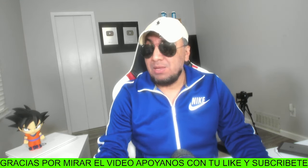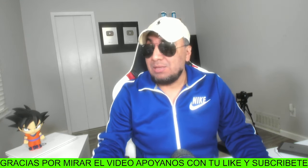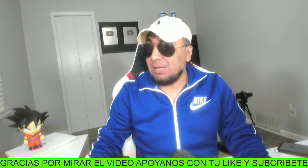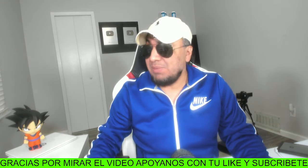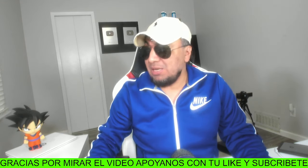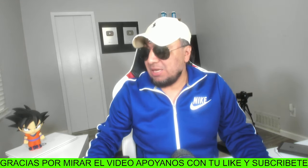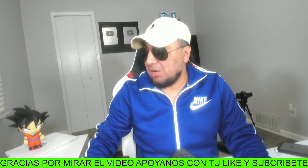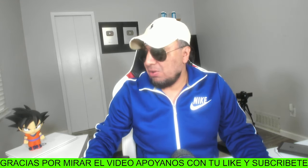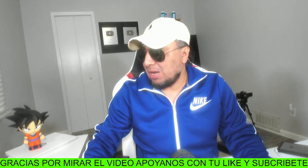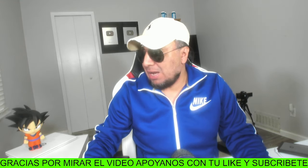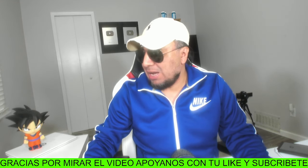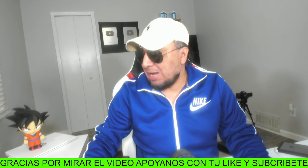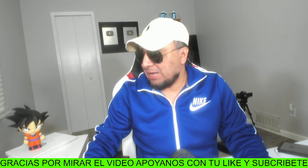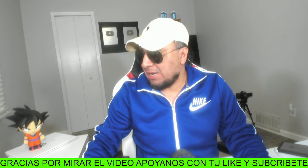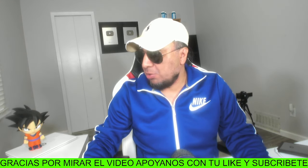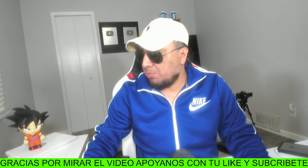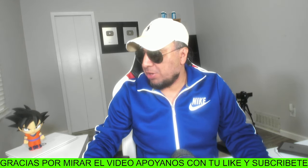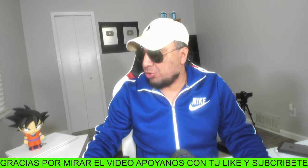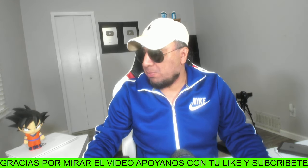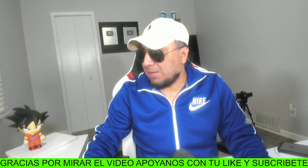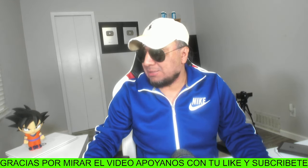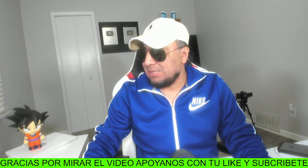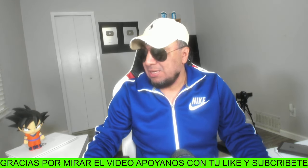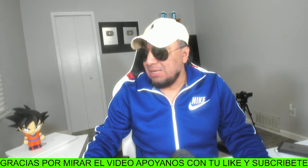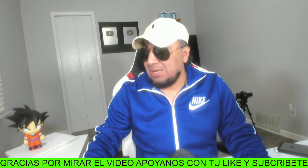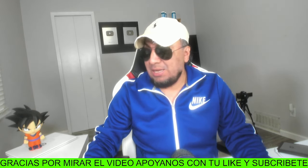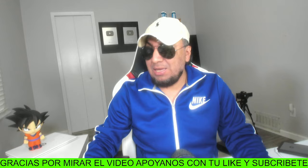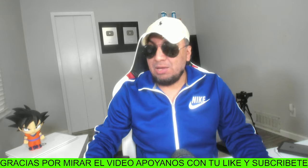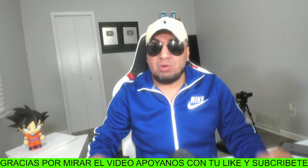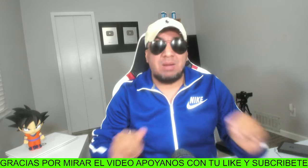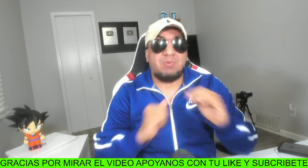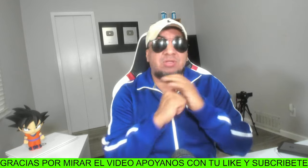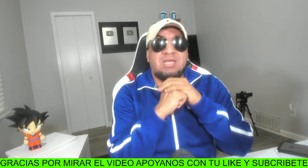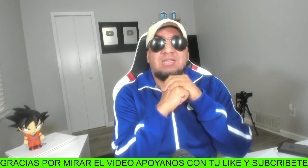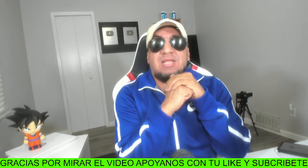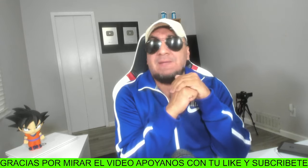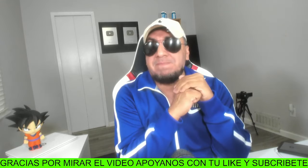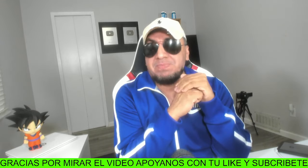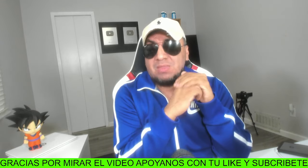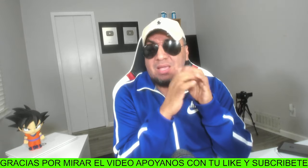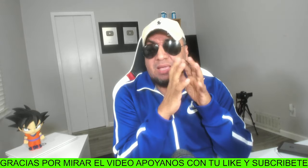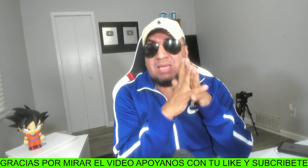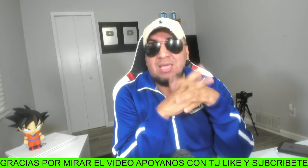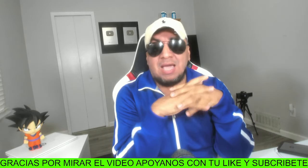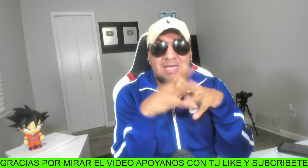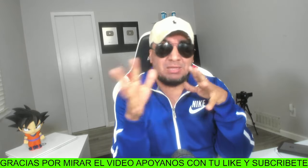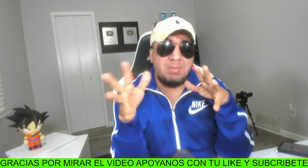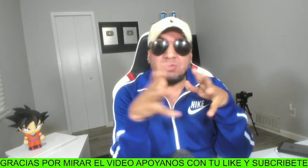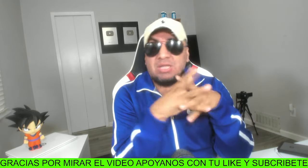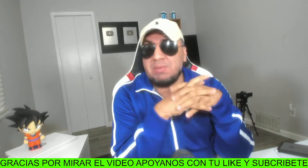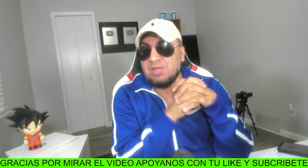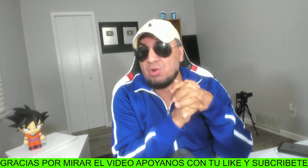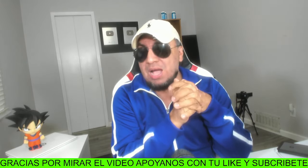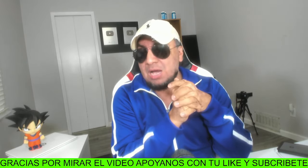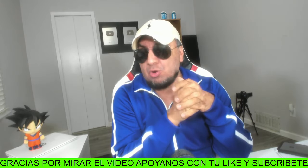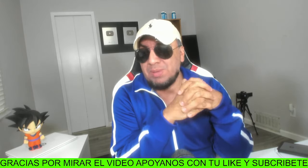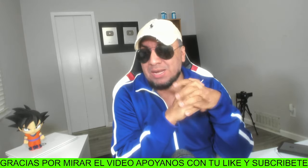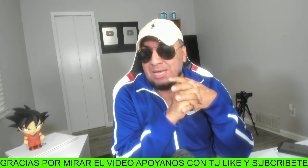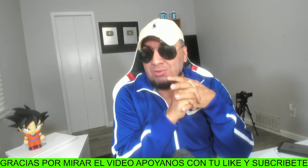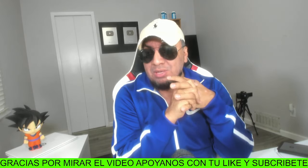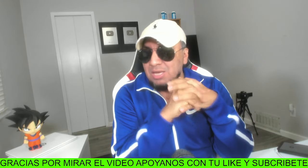buenos? También quiero agregar un poquito más correspondiente a este mismo tema de